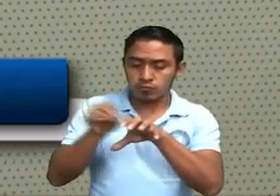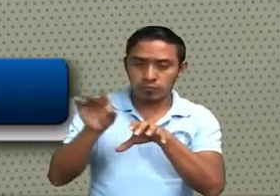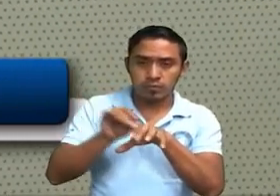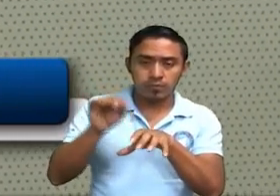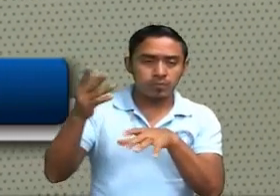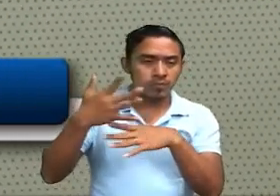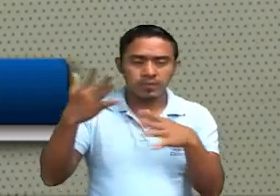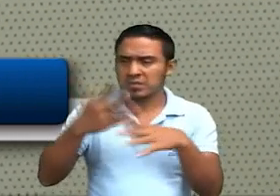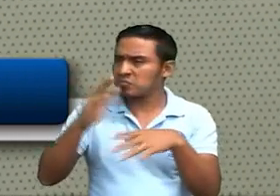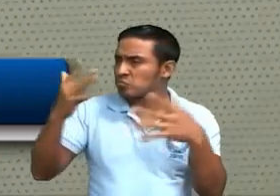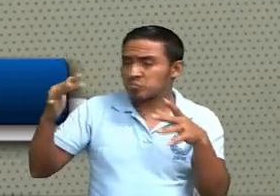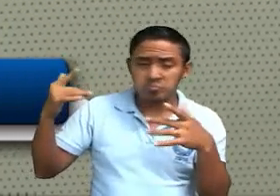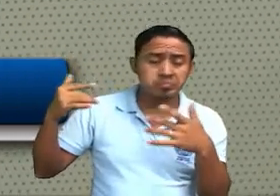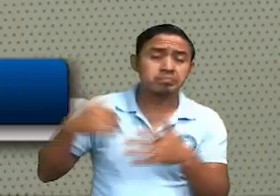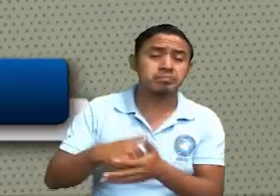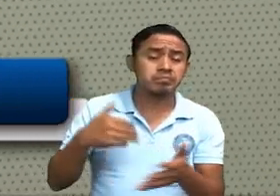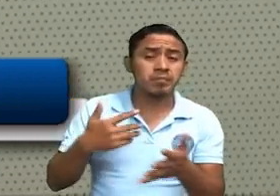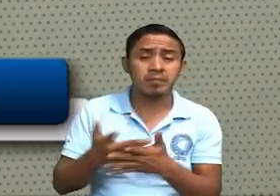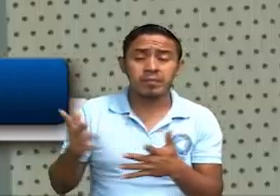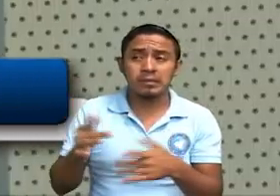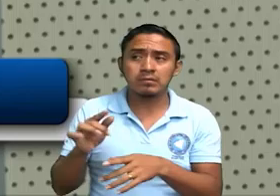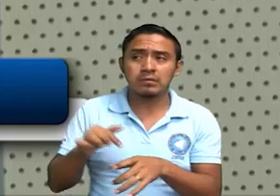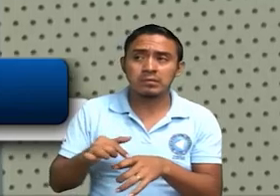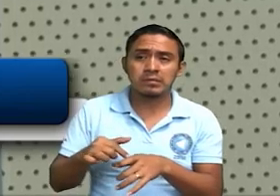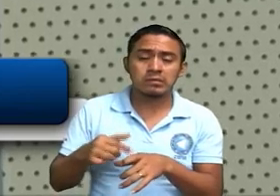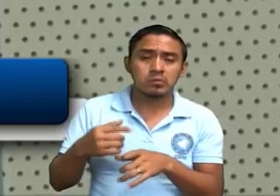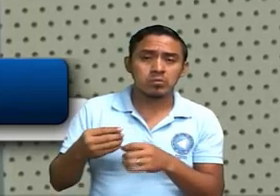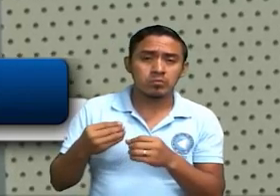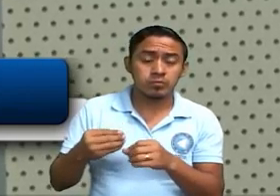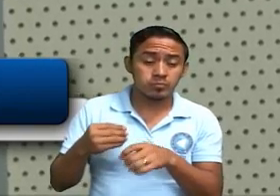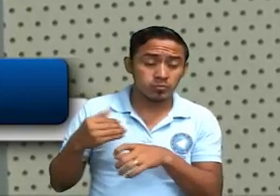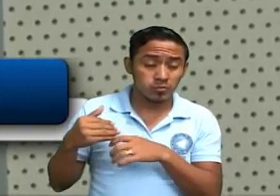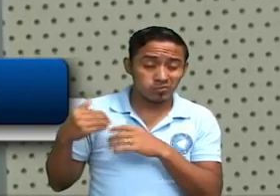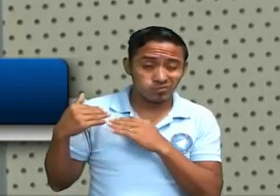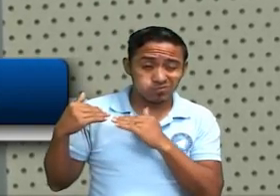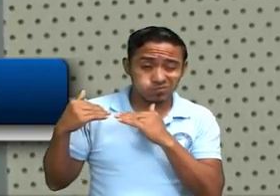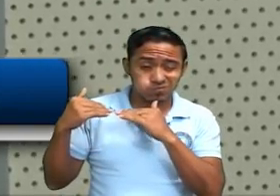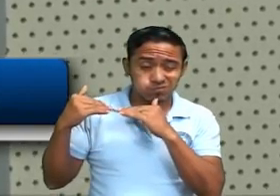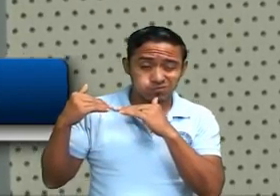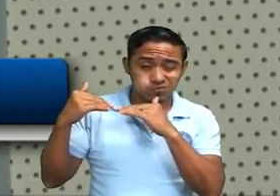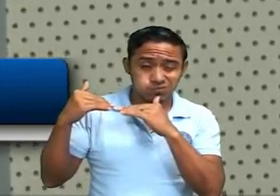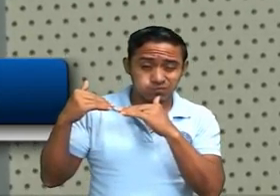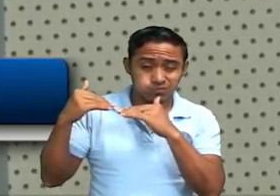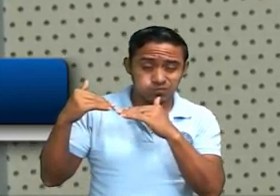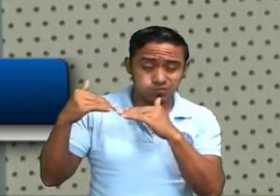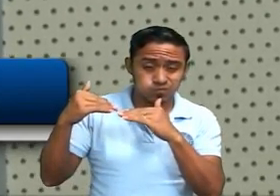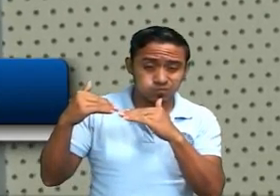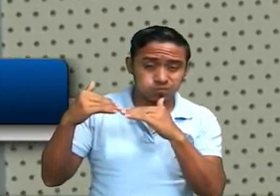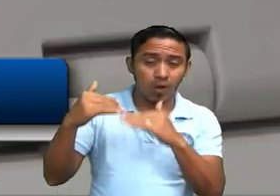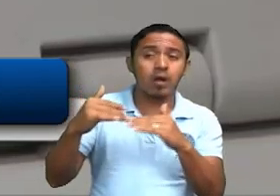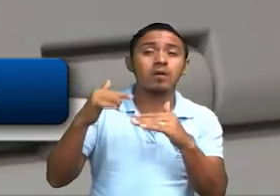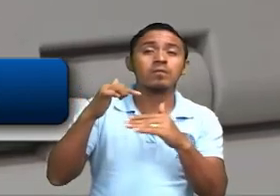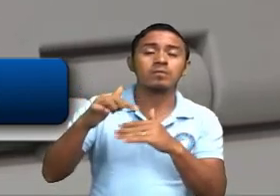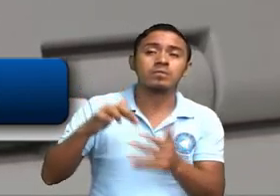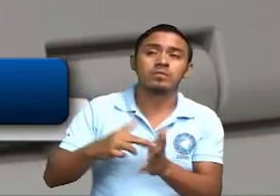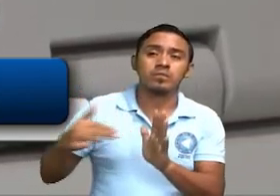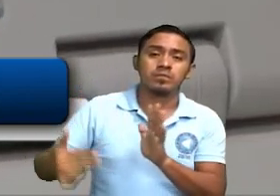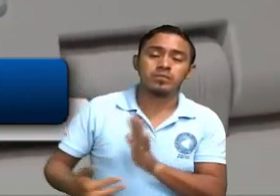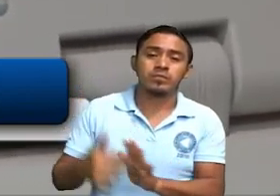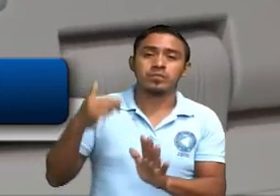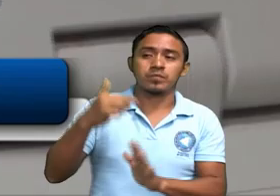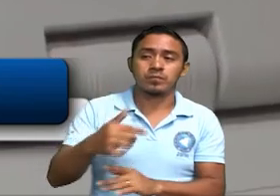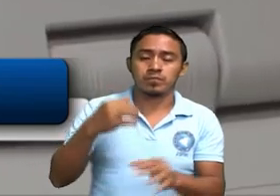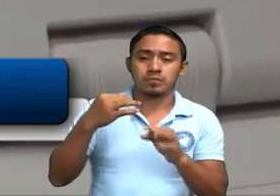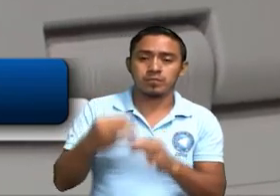Y al estar escuchando un sonido constante y constante, entonces esto llega a producir